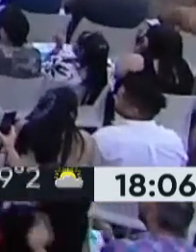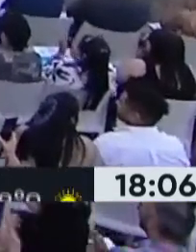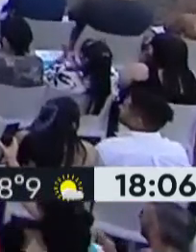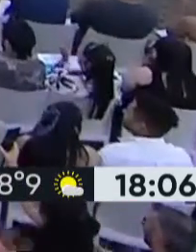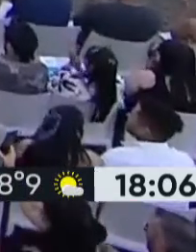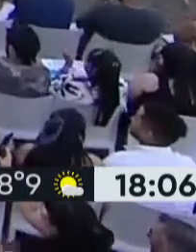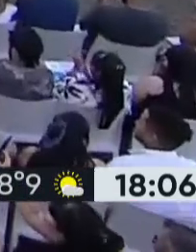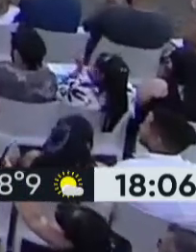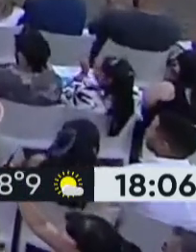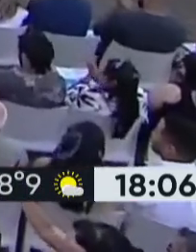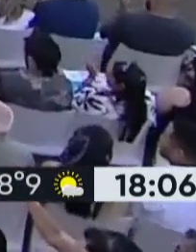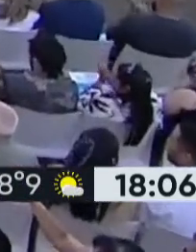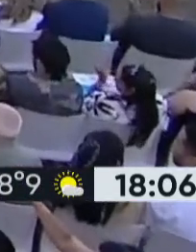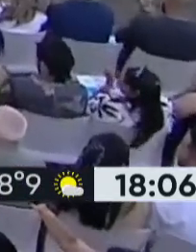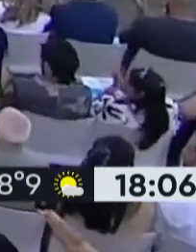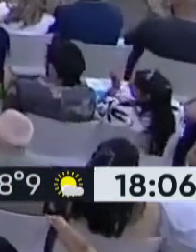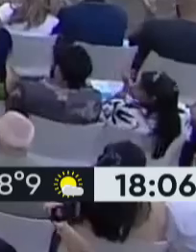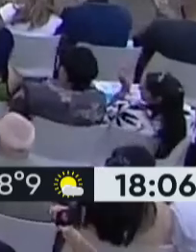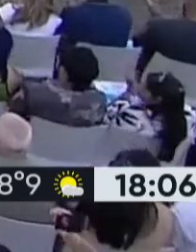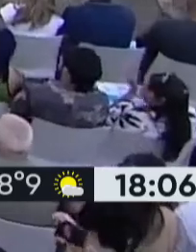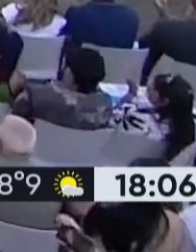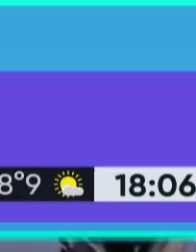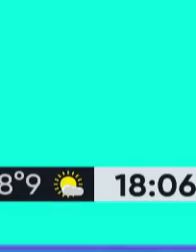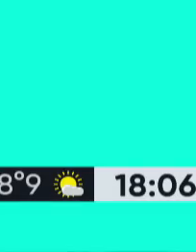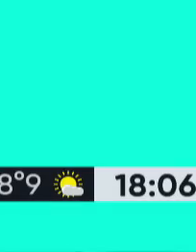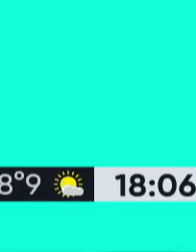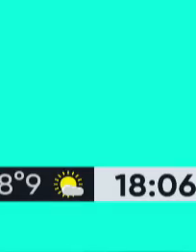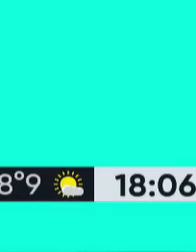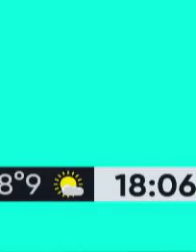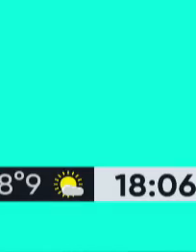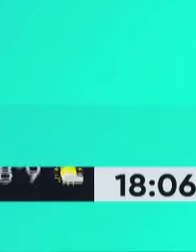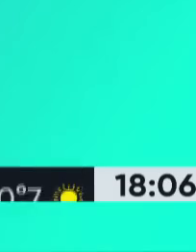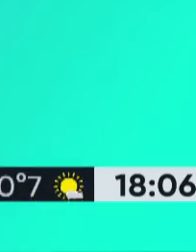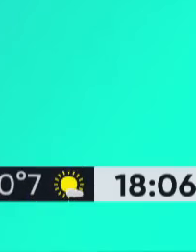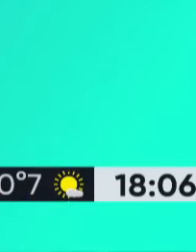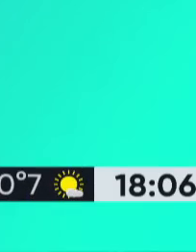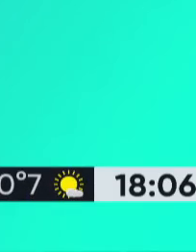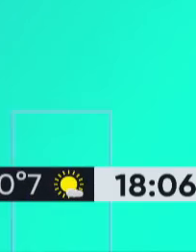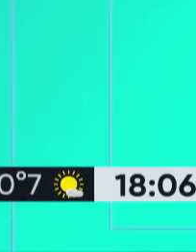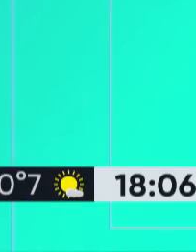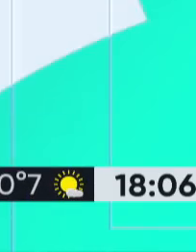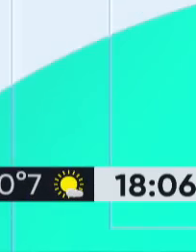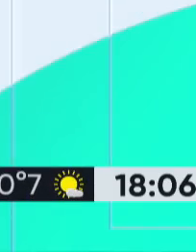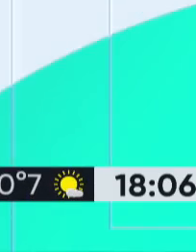Señoras y señores, con las palabras del señor presidente de la Nación. Informó Televisión Pública Noticias.